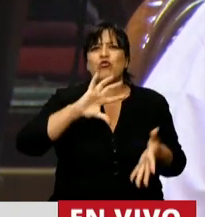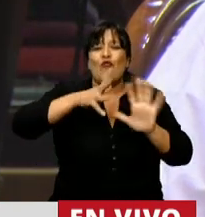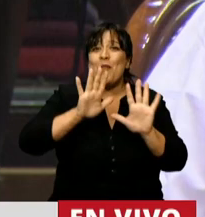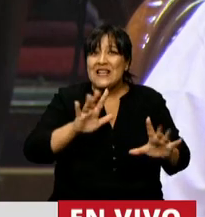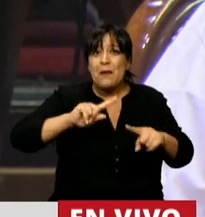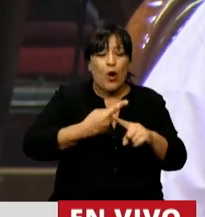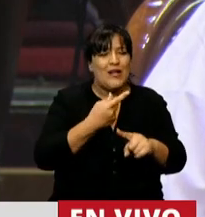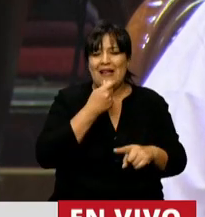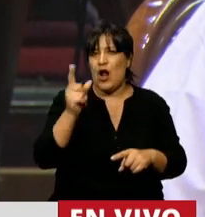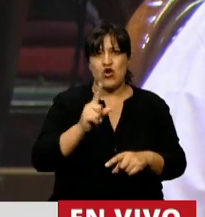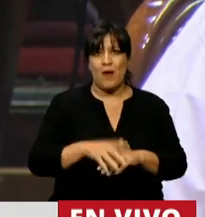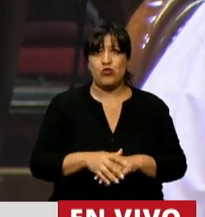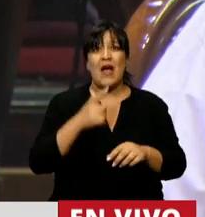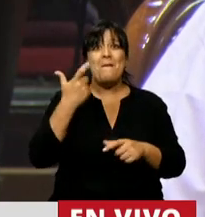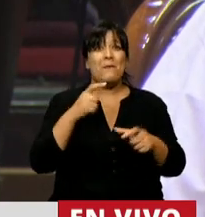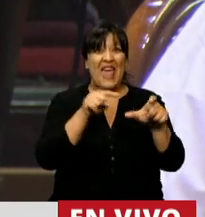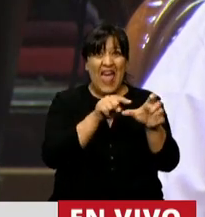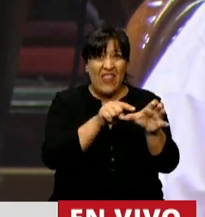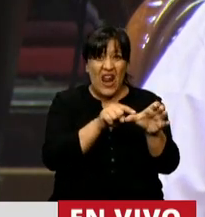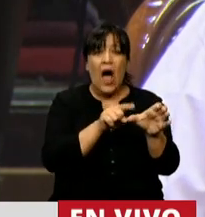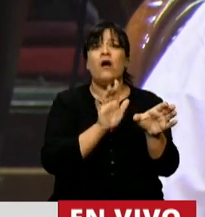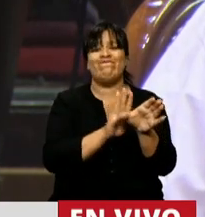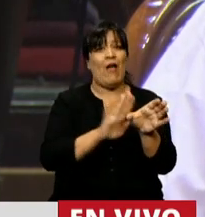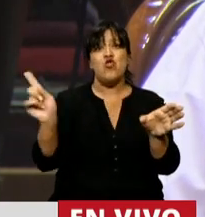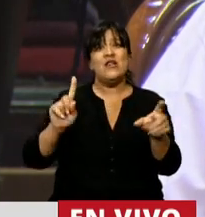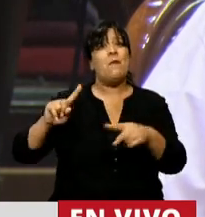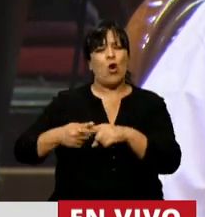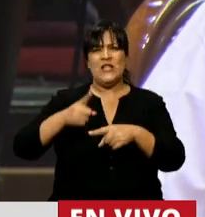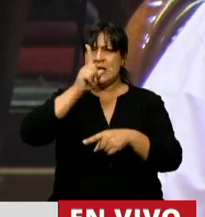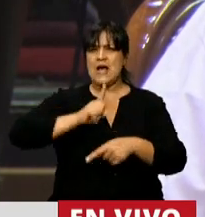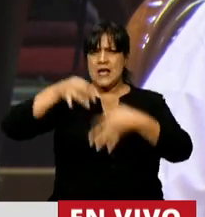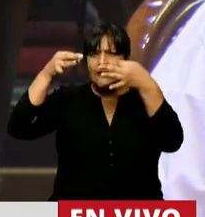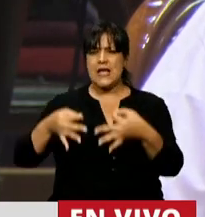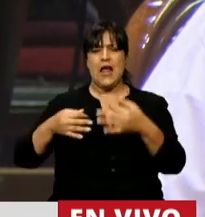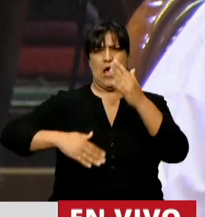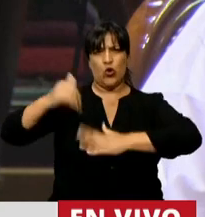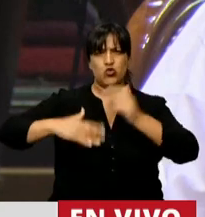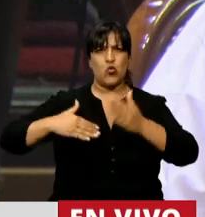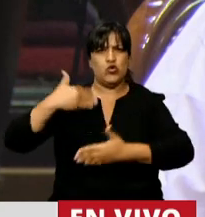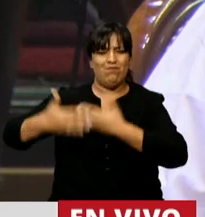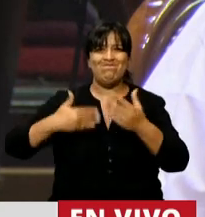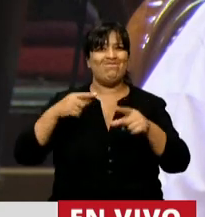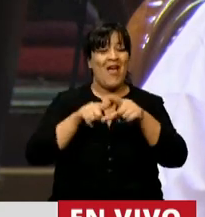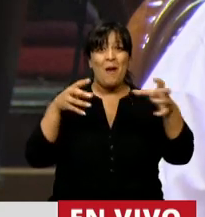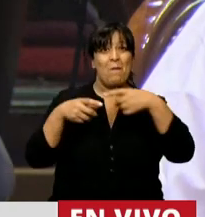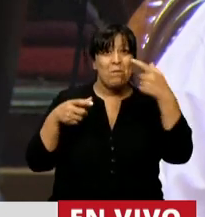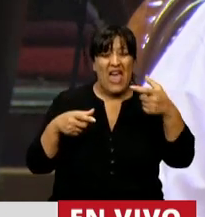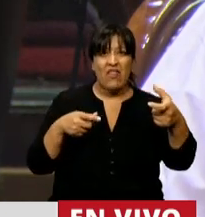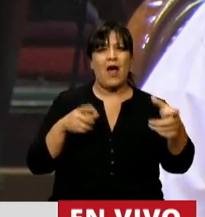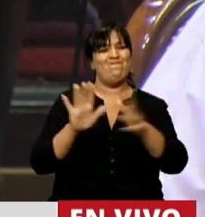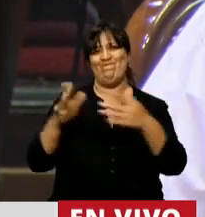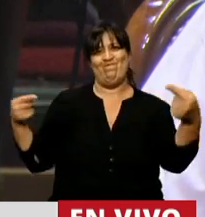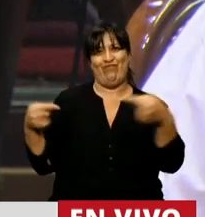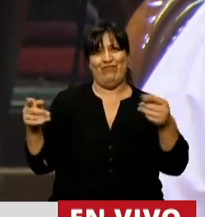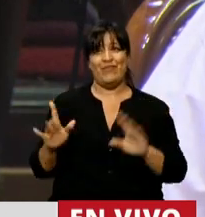política. Esta piedra para mí representa todo lo que no es la política seria, la política que construye, la política que da de comer.